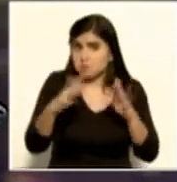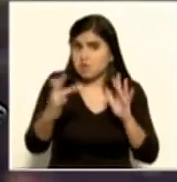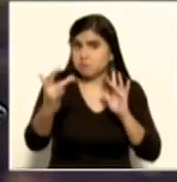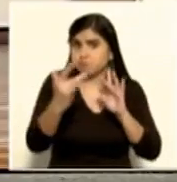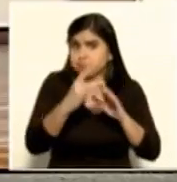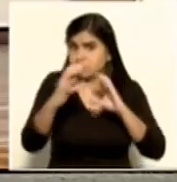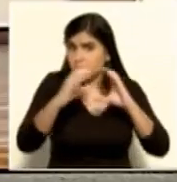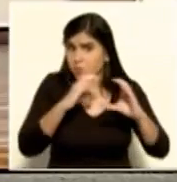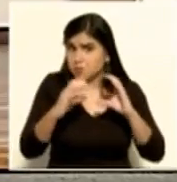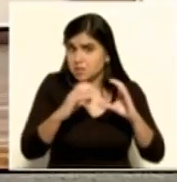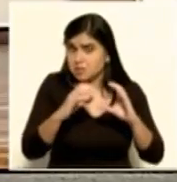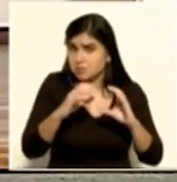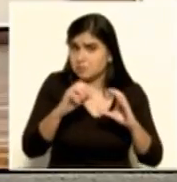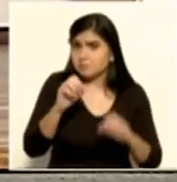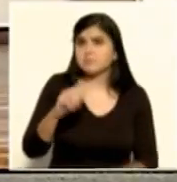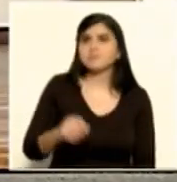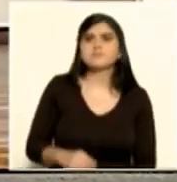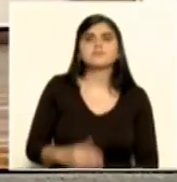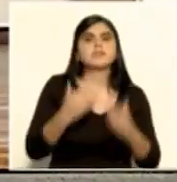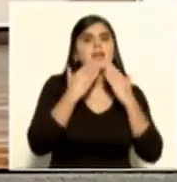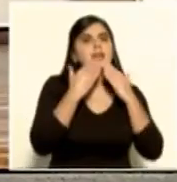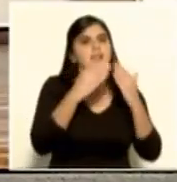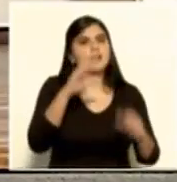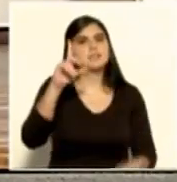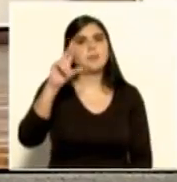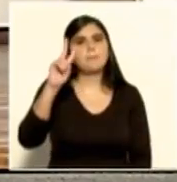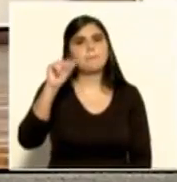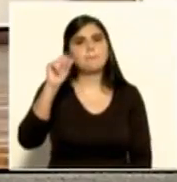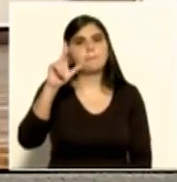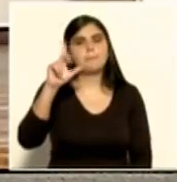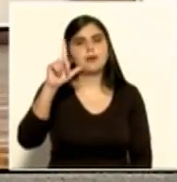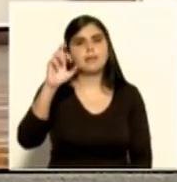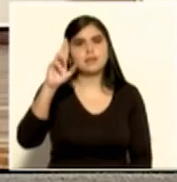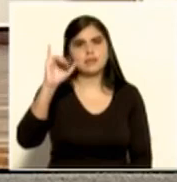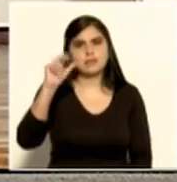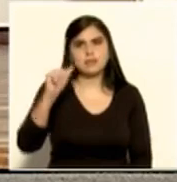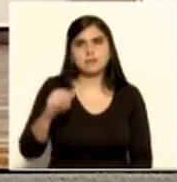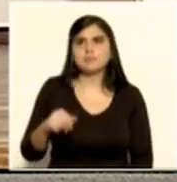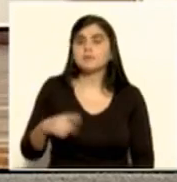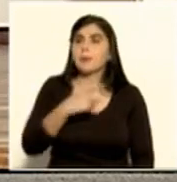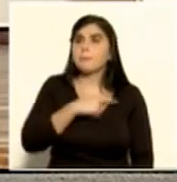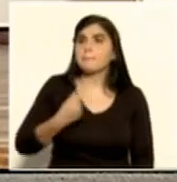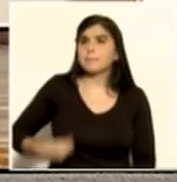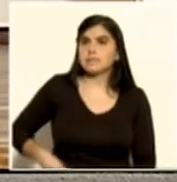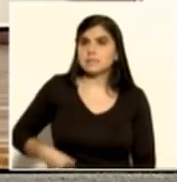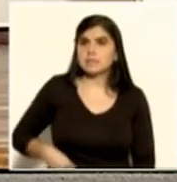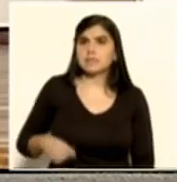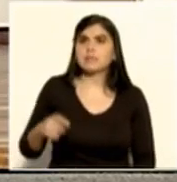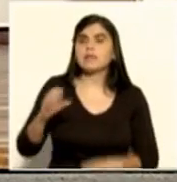Gracias. Gracias, Valeria. Presidente Ejecutivo de la Comisión Nacional de Emergencias.